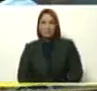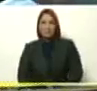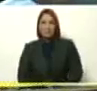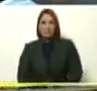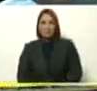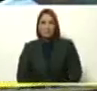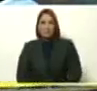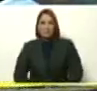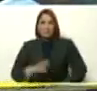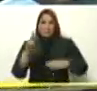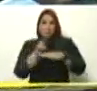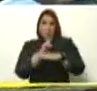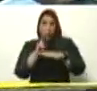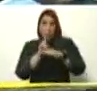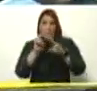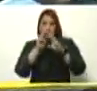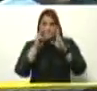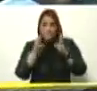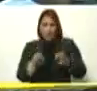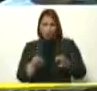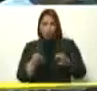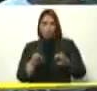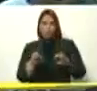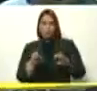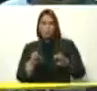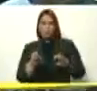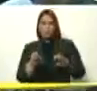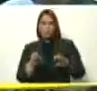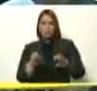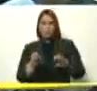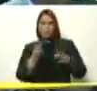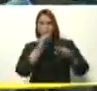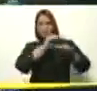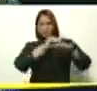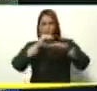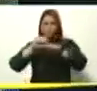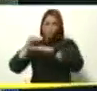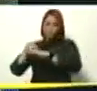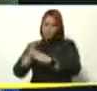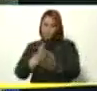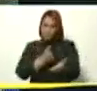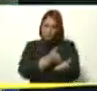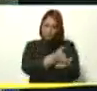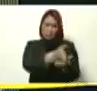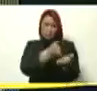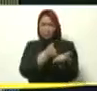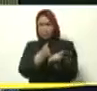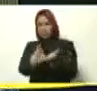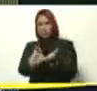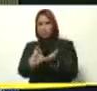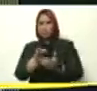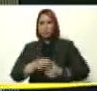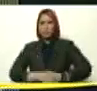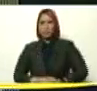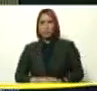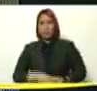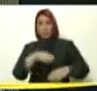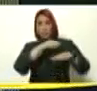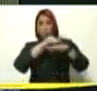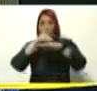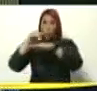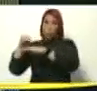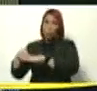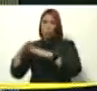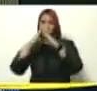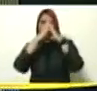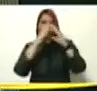Y utilizando un método de consulta transversal, se consultaron a toda la